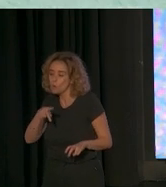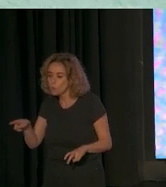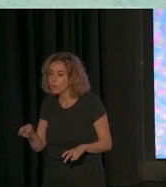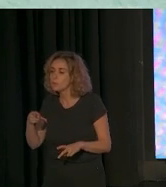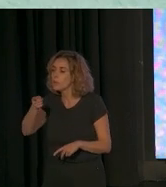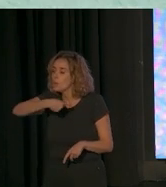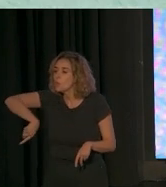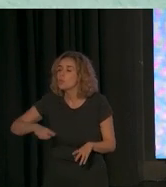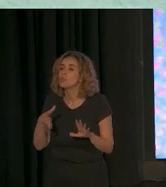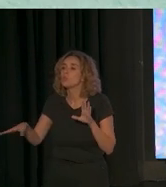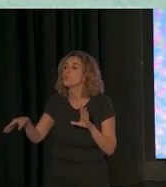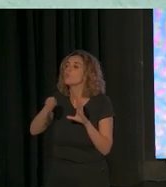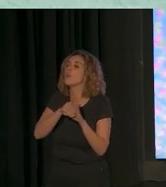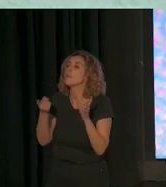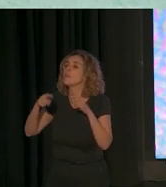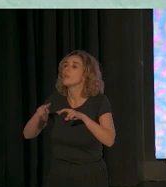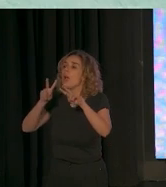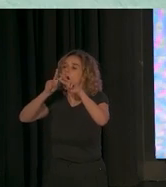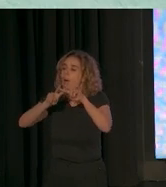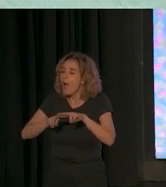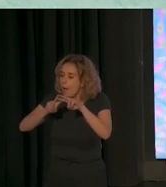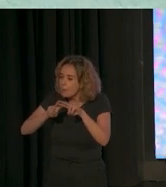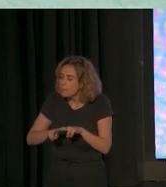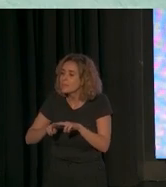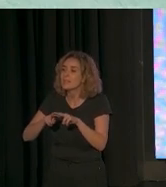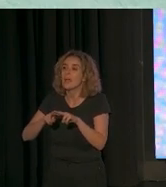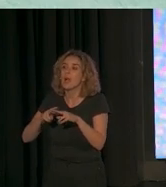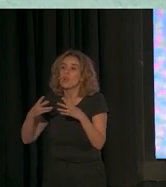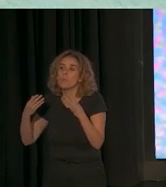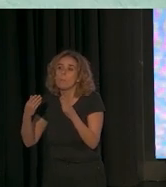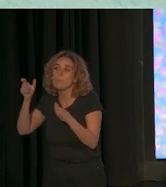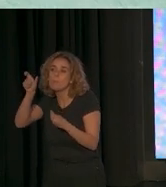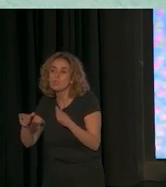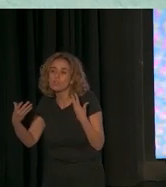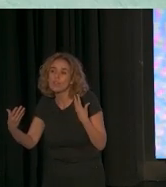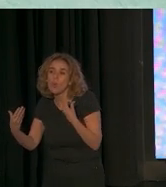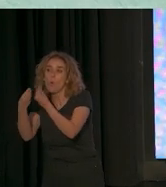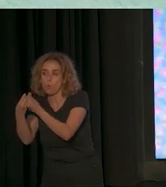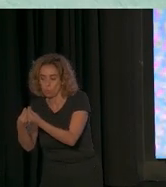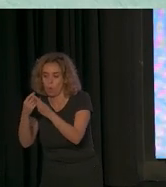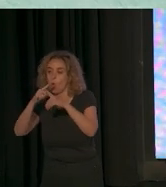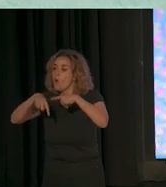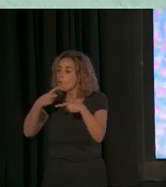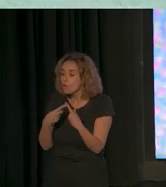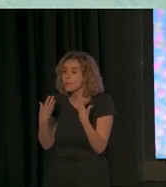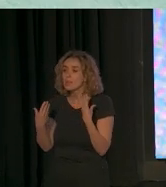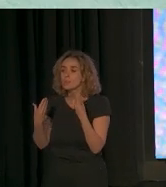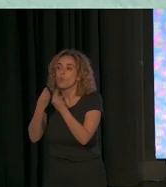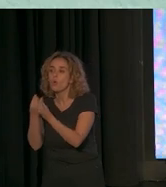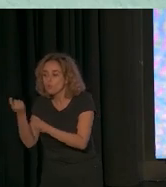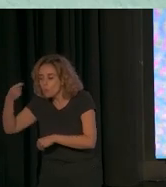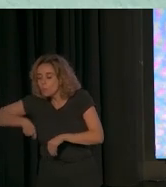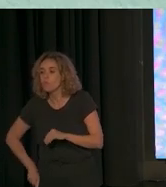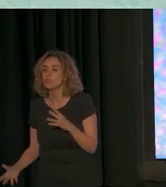hemos querido añadir, investigar junto a las personas, junto a las familias y junto a los profesionales. Y nuestros